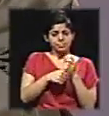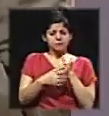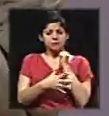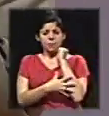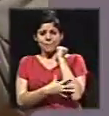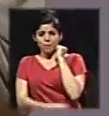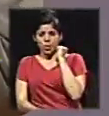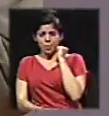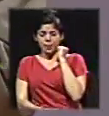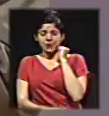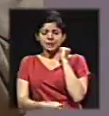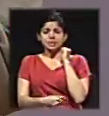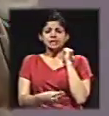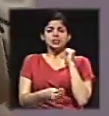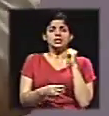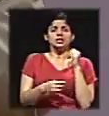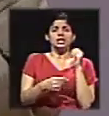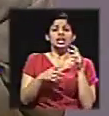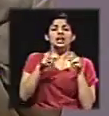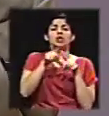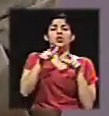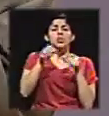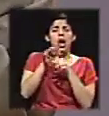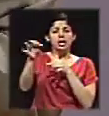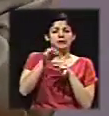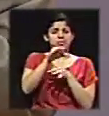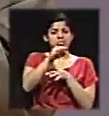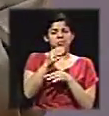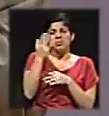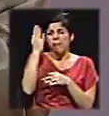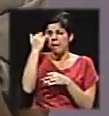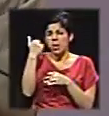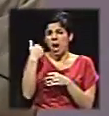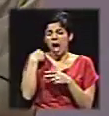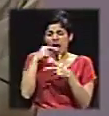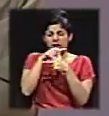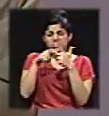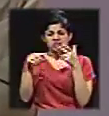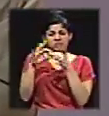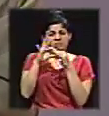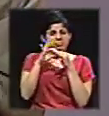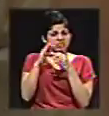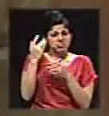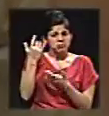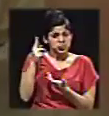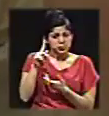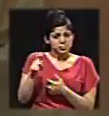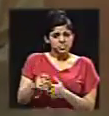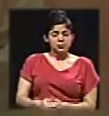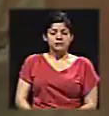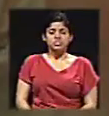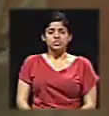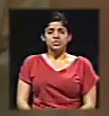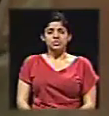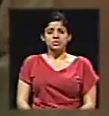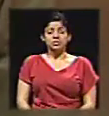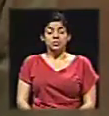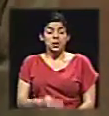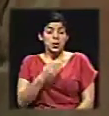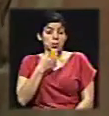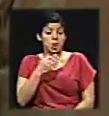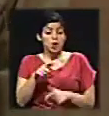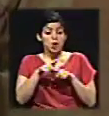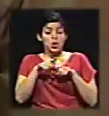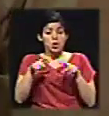pobreza y, digamos, residir en zonas alejadas. ¿Por qué razón existiría esa relación? Bueno, en